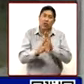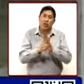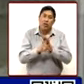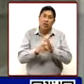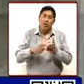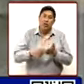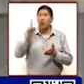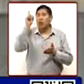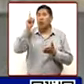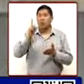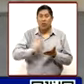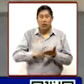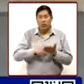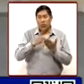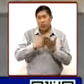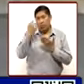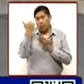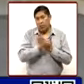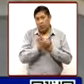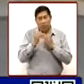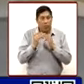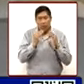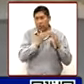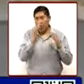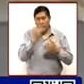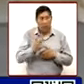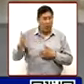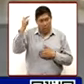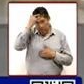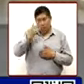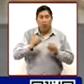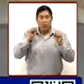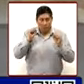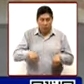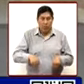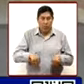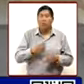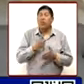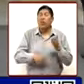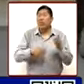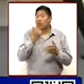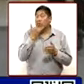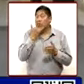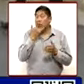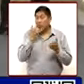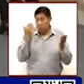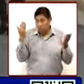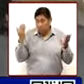precisamente ser aprobados para que estos proyectos en la ciudad del Alto se hagan posibles. ¿Qué sucederá?